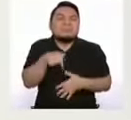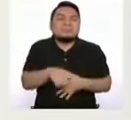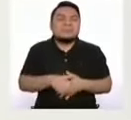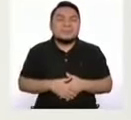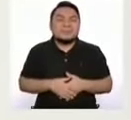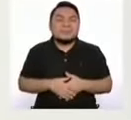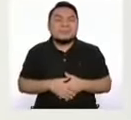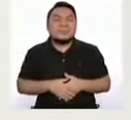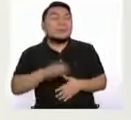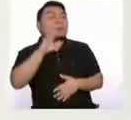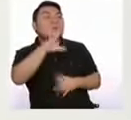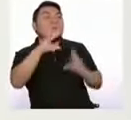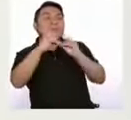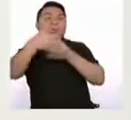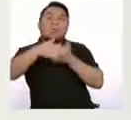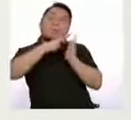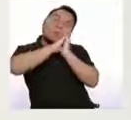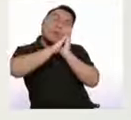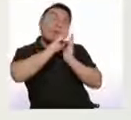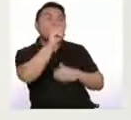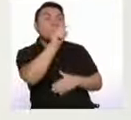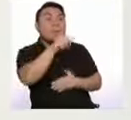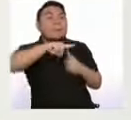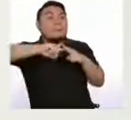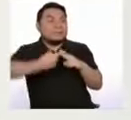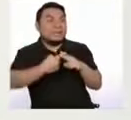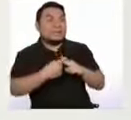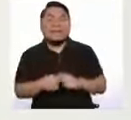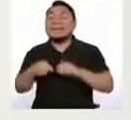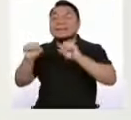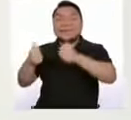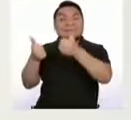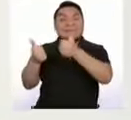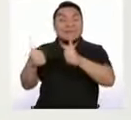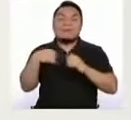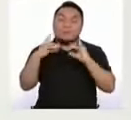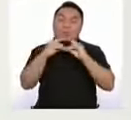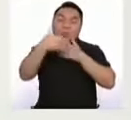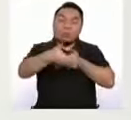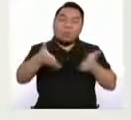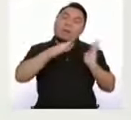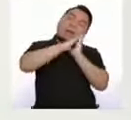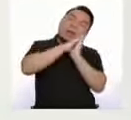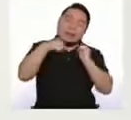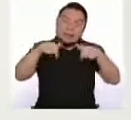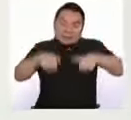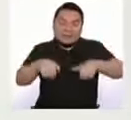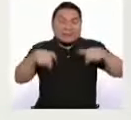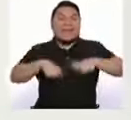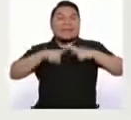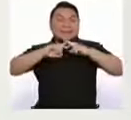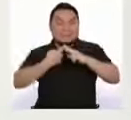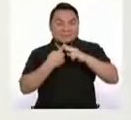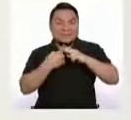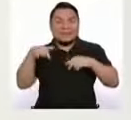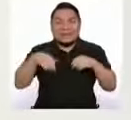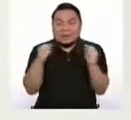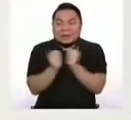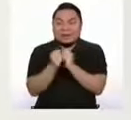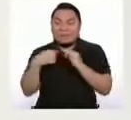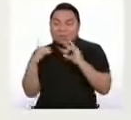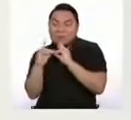¡Tu cuarto! ¡Muy bien! Mi cuarto. Ya que debo empezar mi búsqueda desde allí, al lado